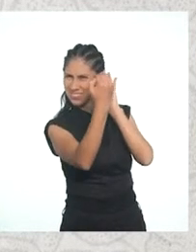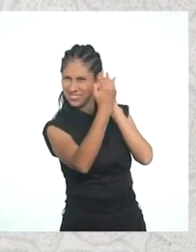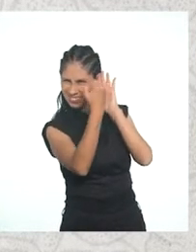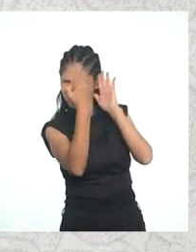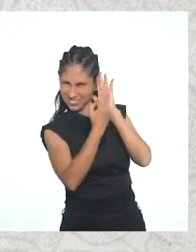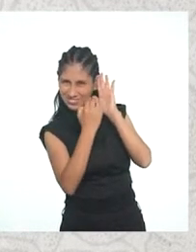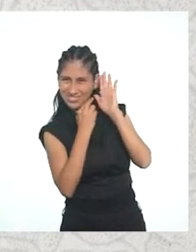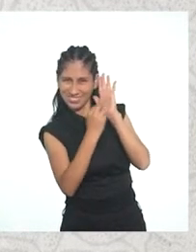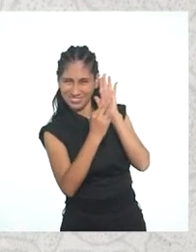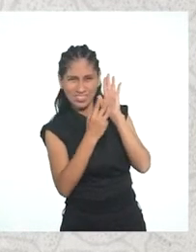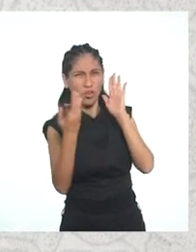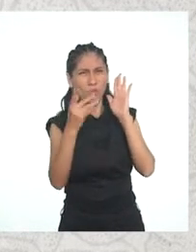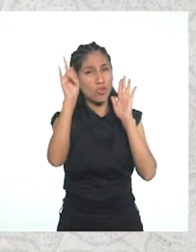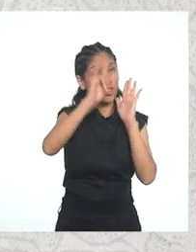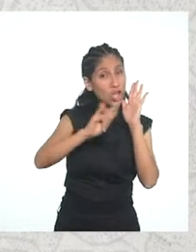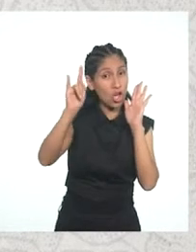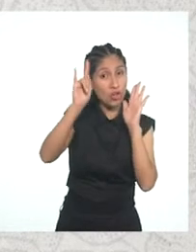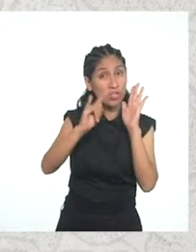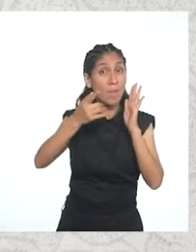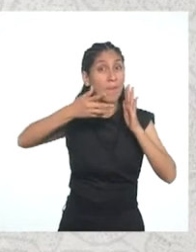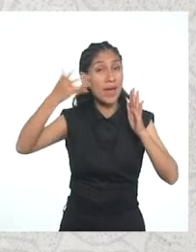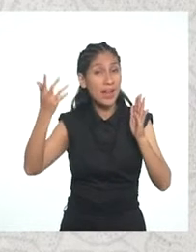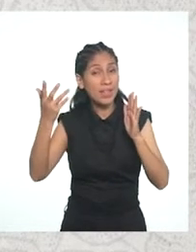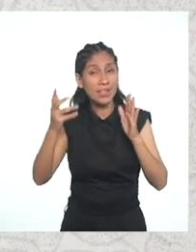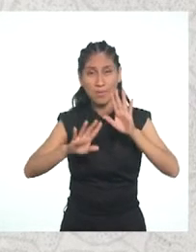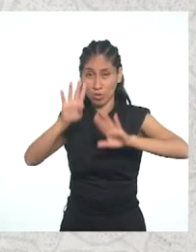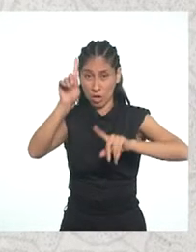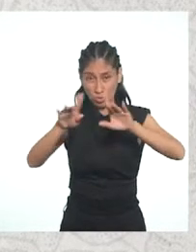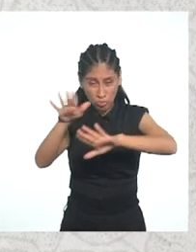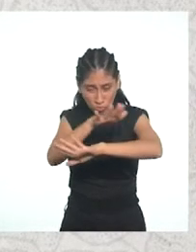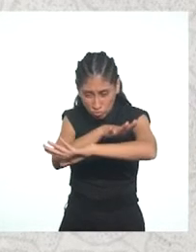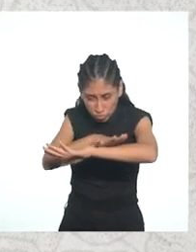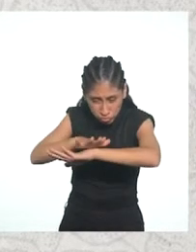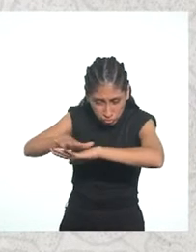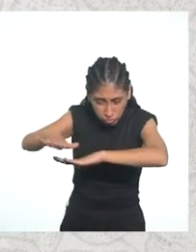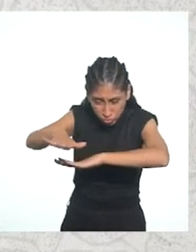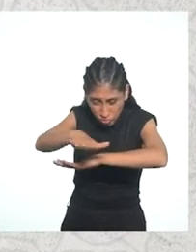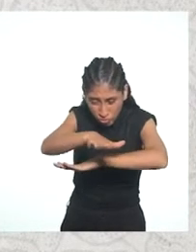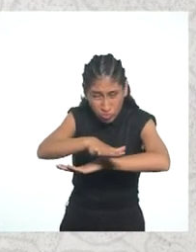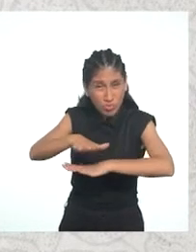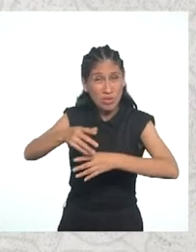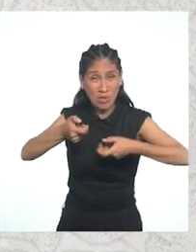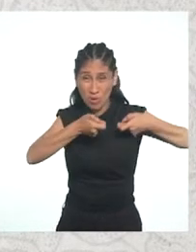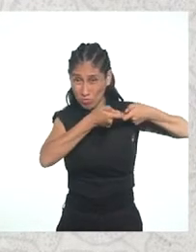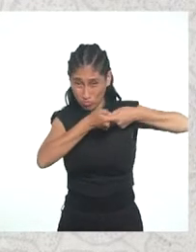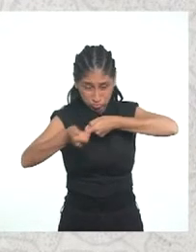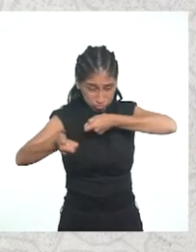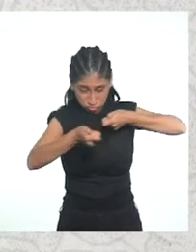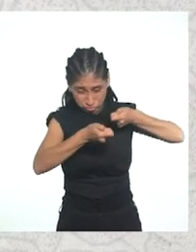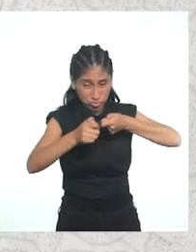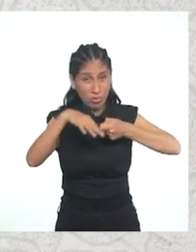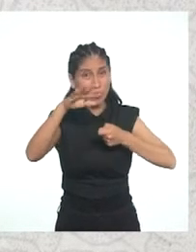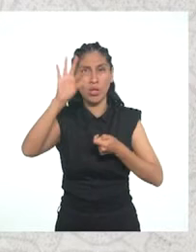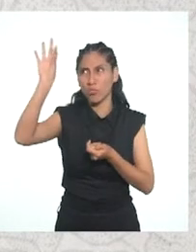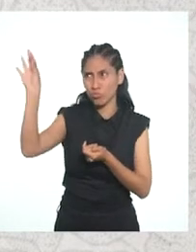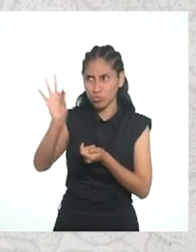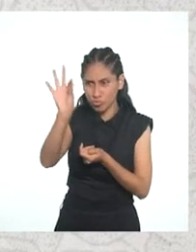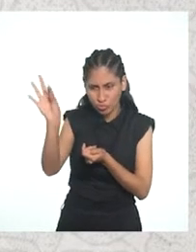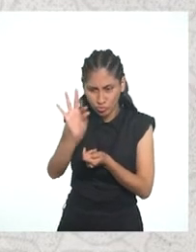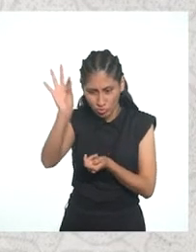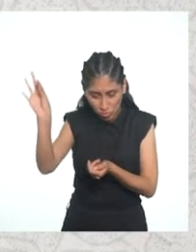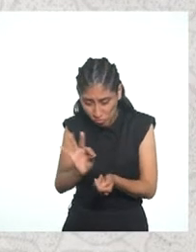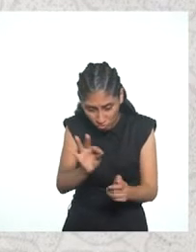utilizan para descontaminar los suelos que han sido afectados por algunos derivados del petróleo.